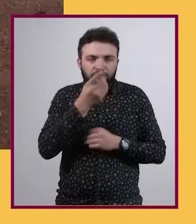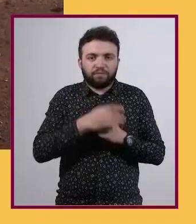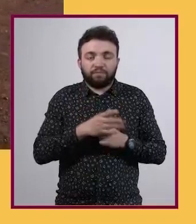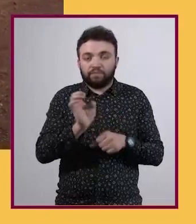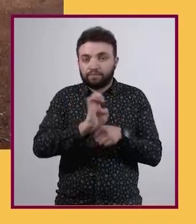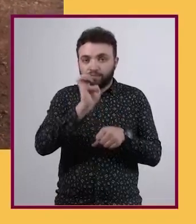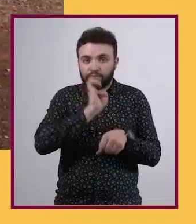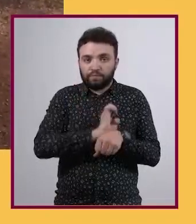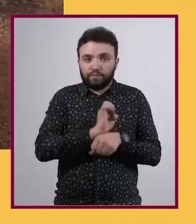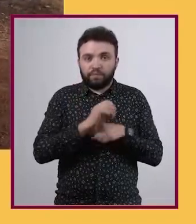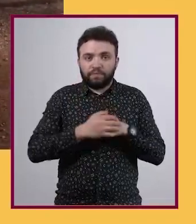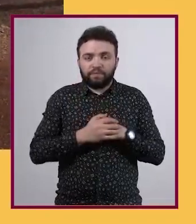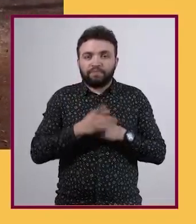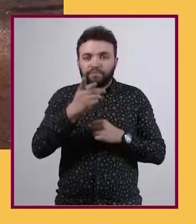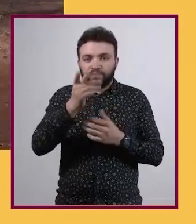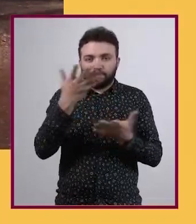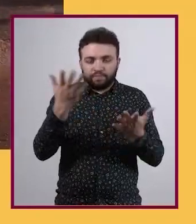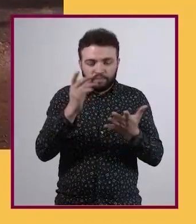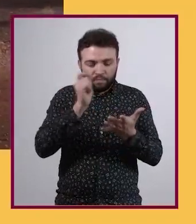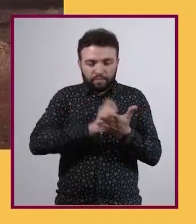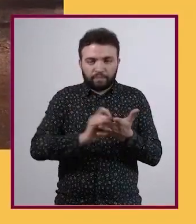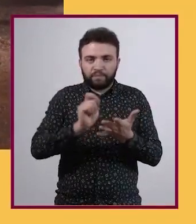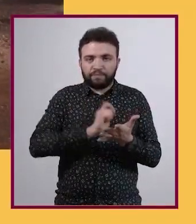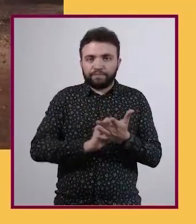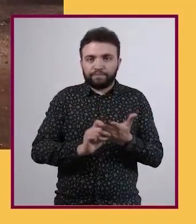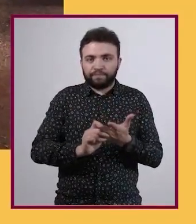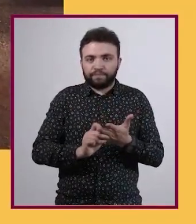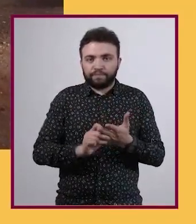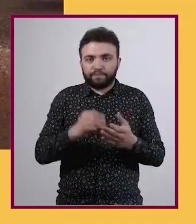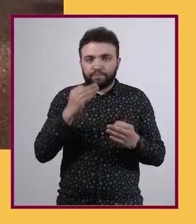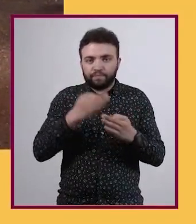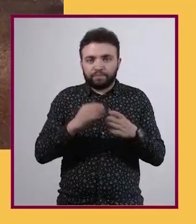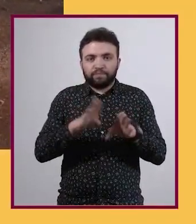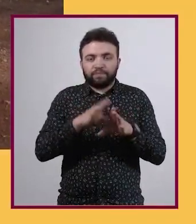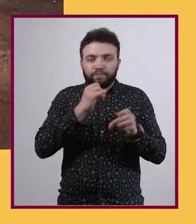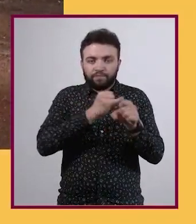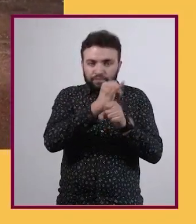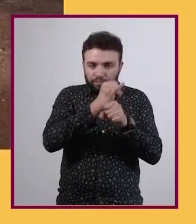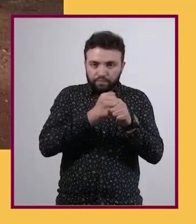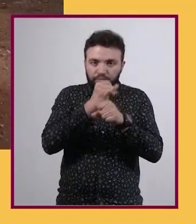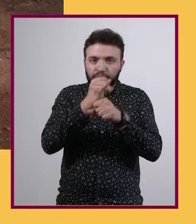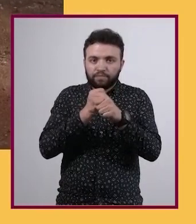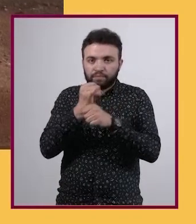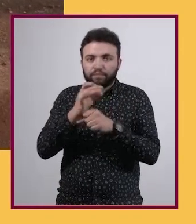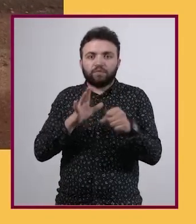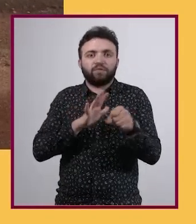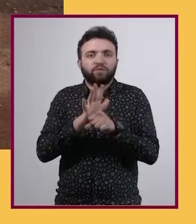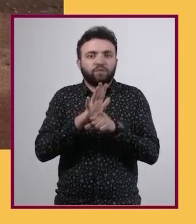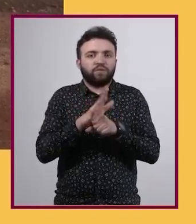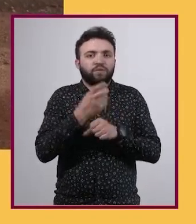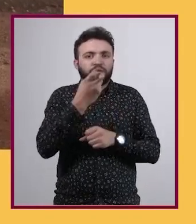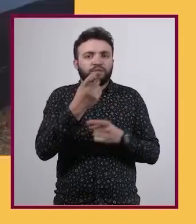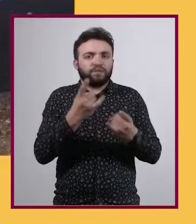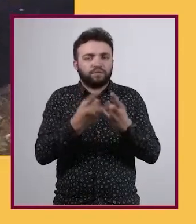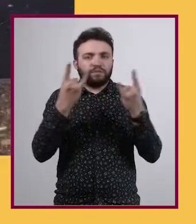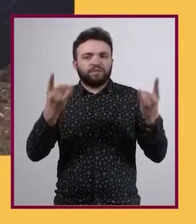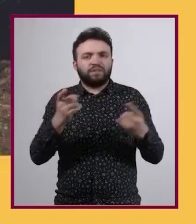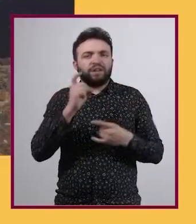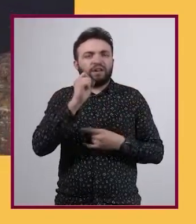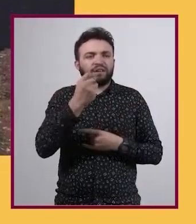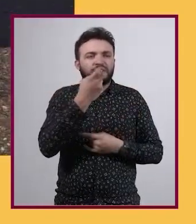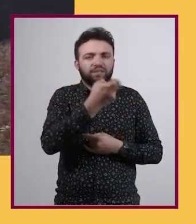Entonces, escriban y investiguen cuáles son estas historias, quiénes son